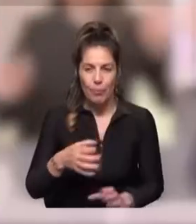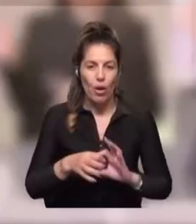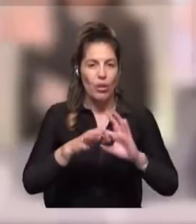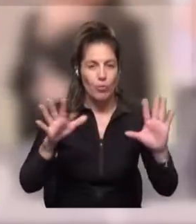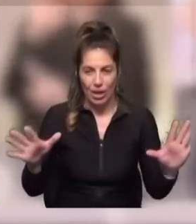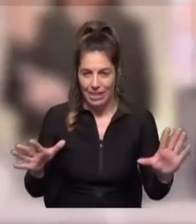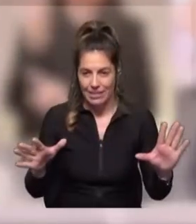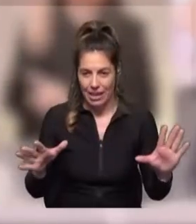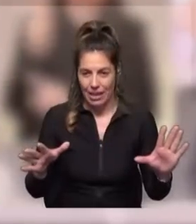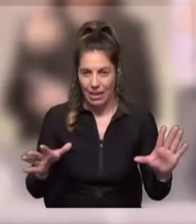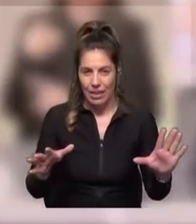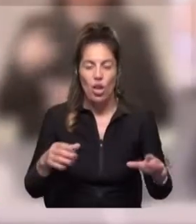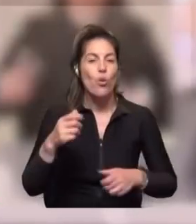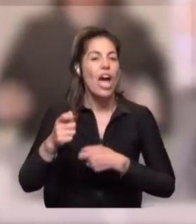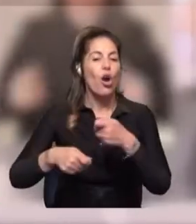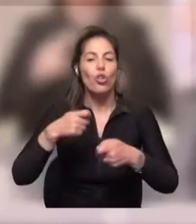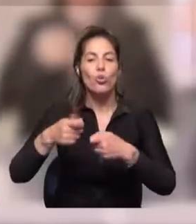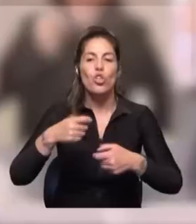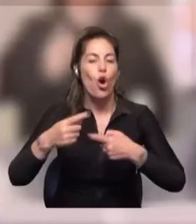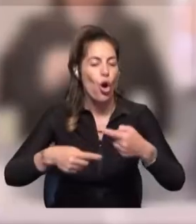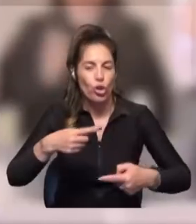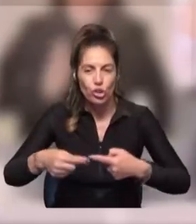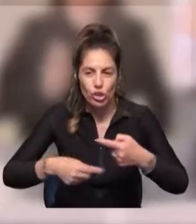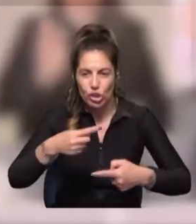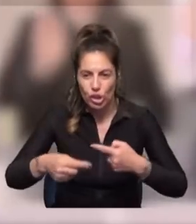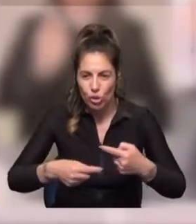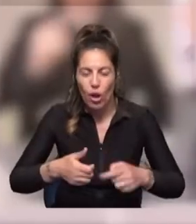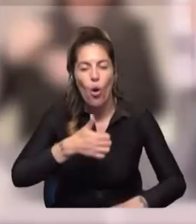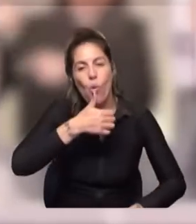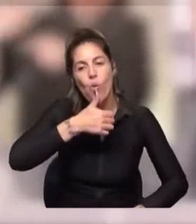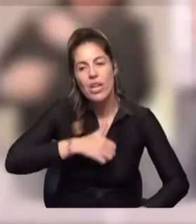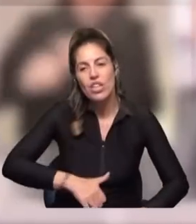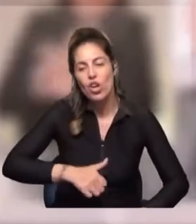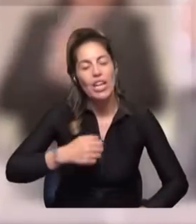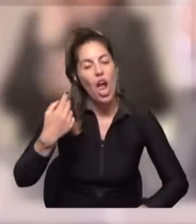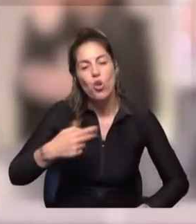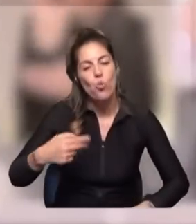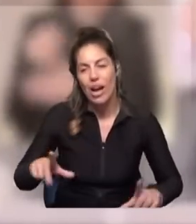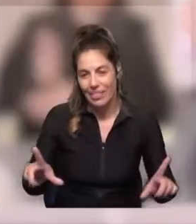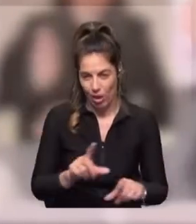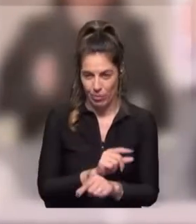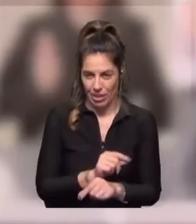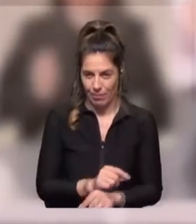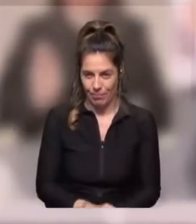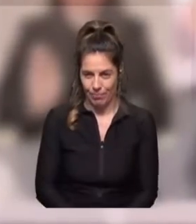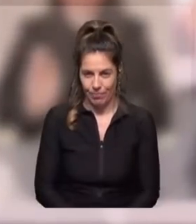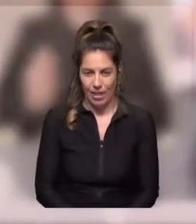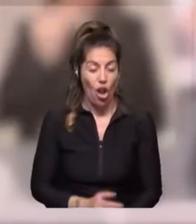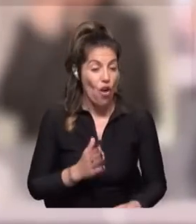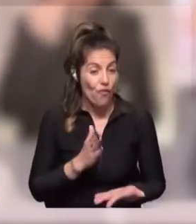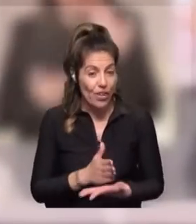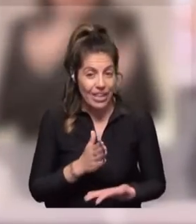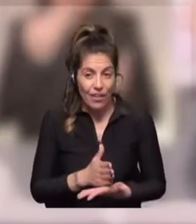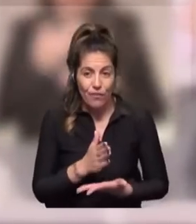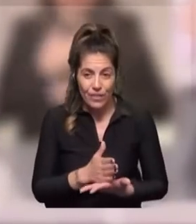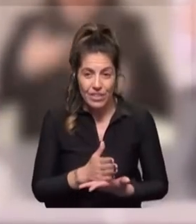Es una construcción continua es una historia de nunca acabar y los beneficios de